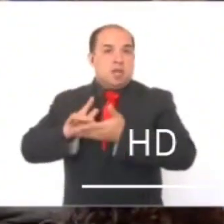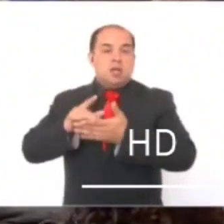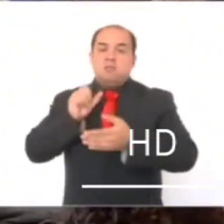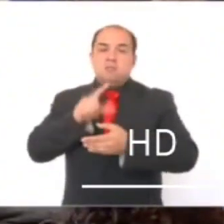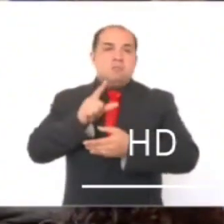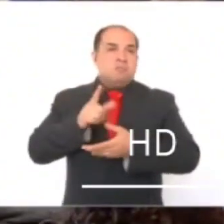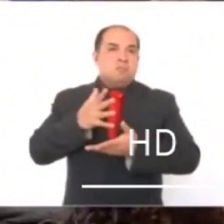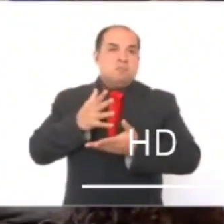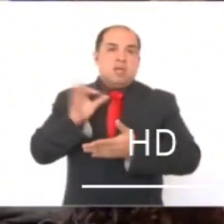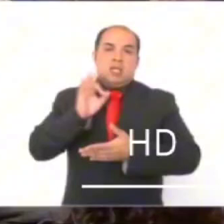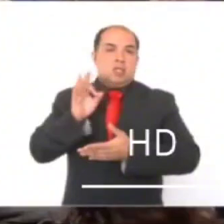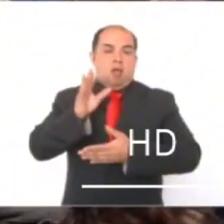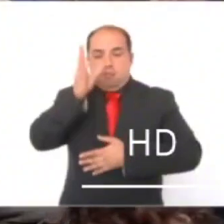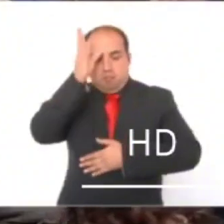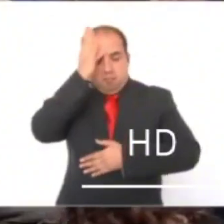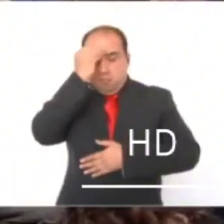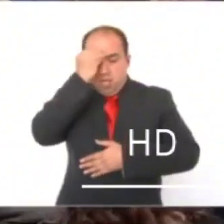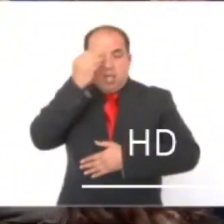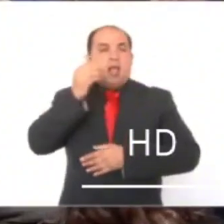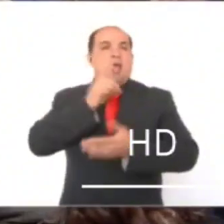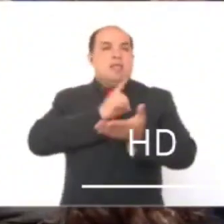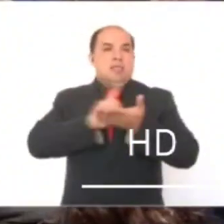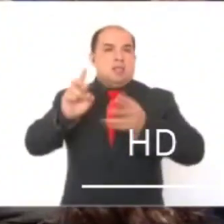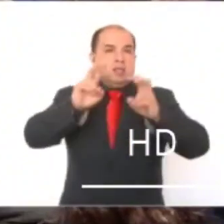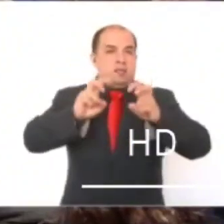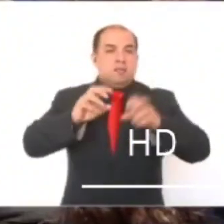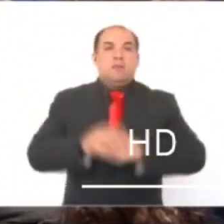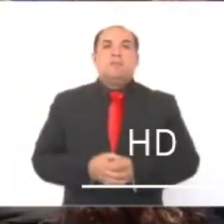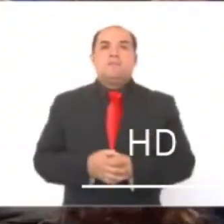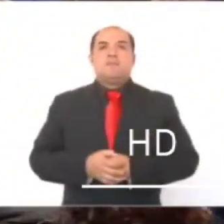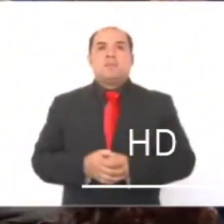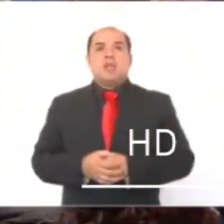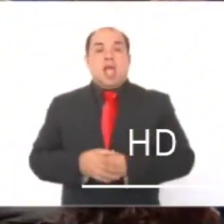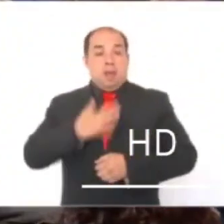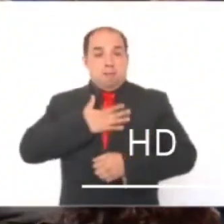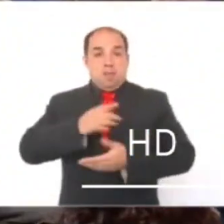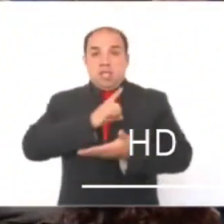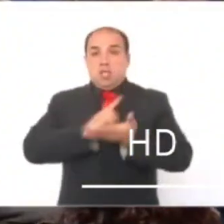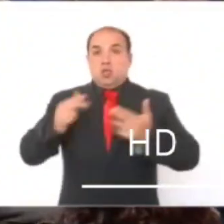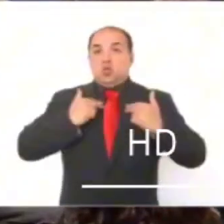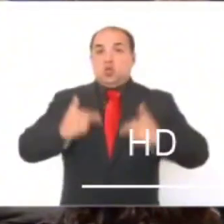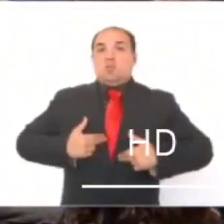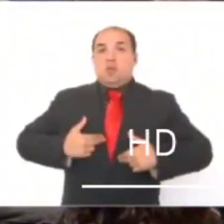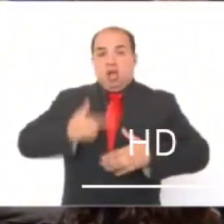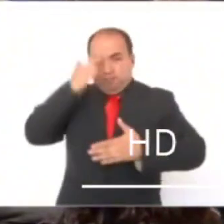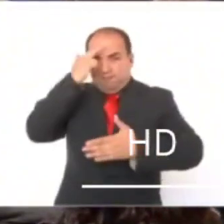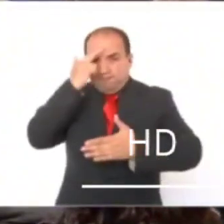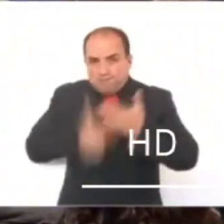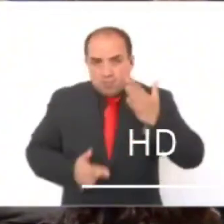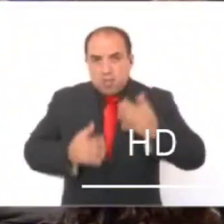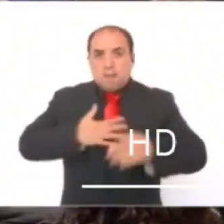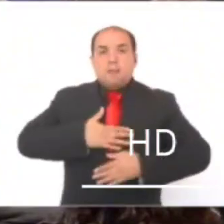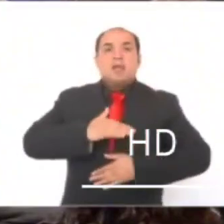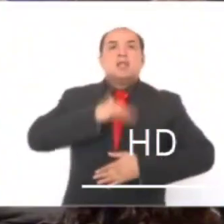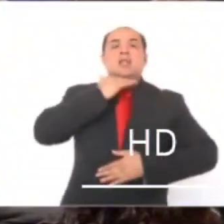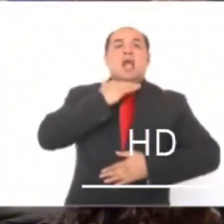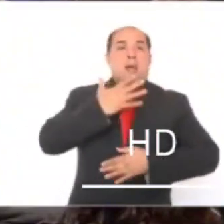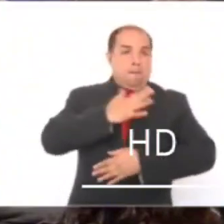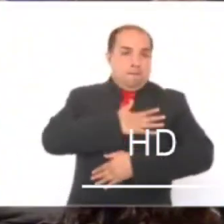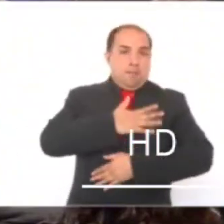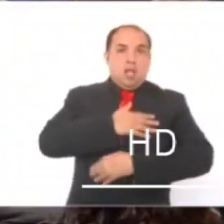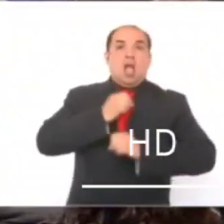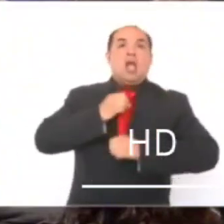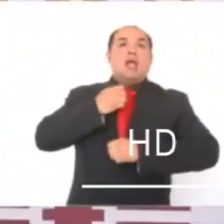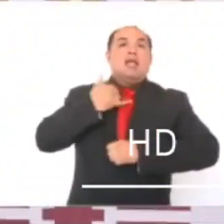de derecho. Un sinnúmero de violaciones a mis derechos humanos y a mi dignidad, tanto a la mía como a la de mi